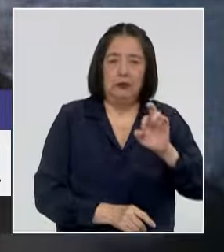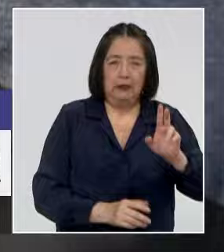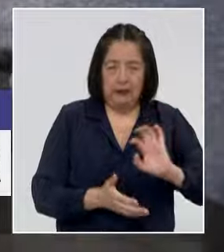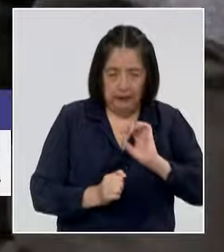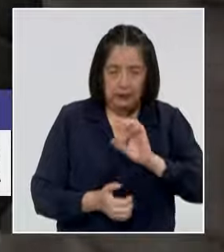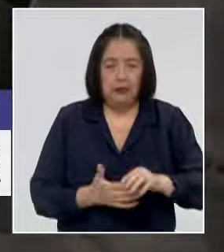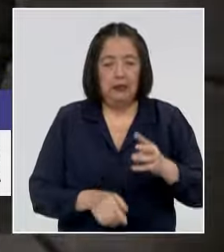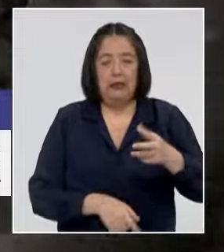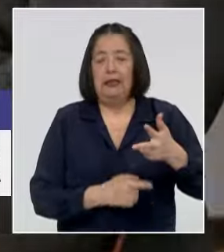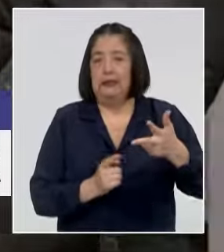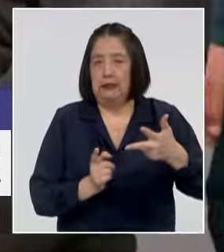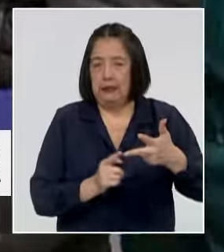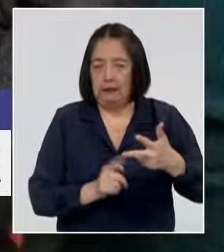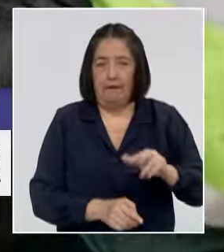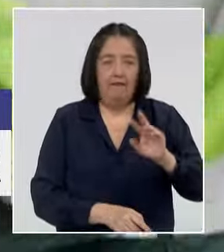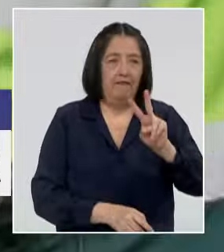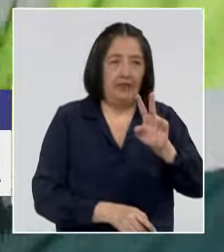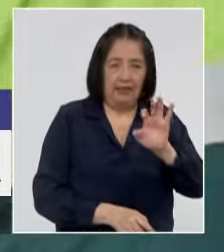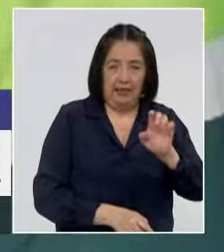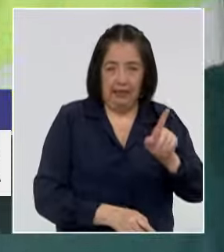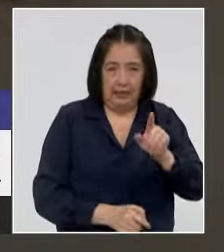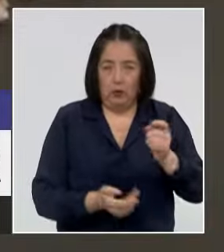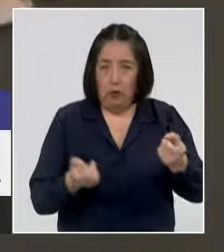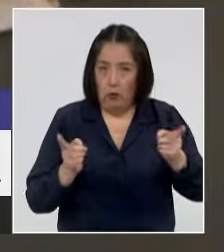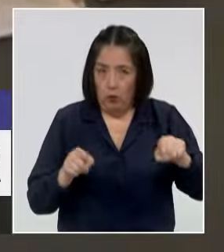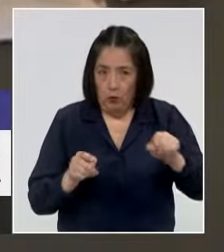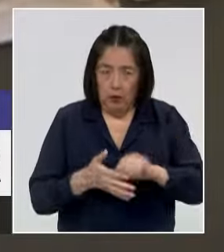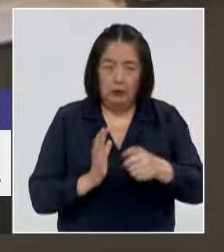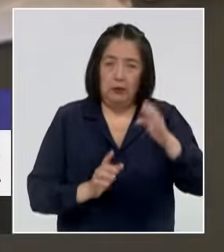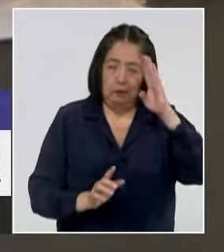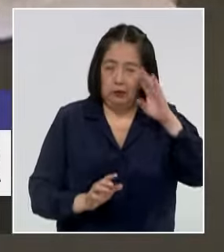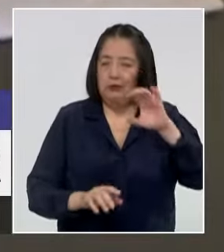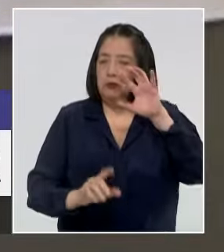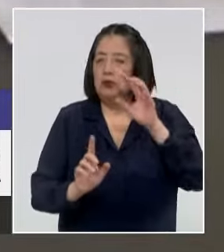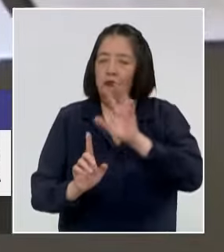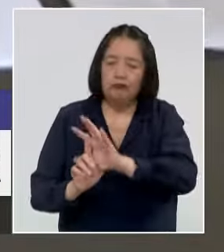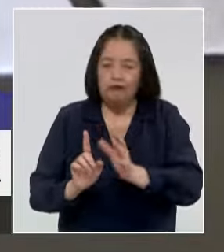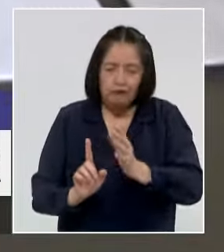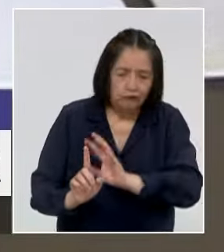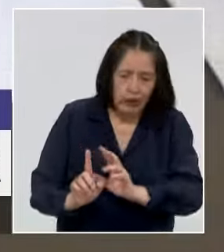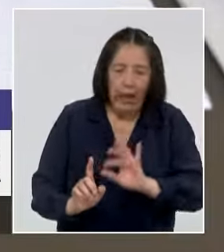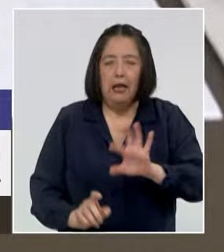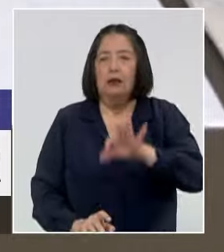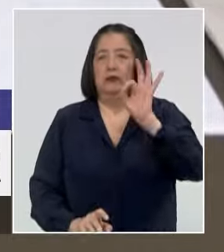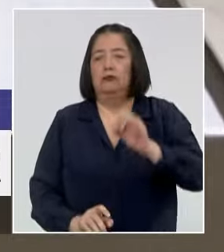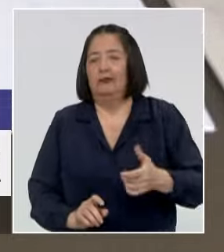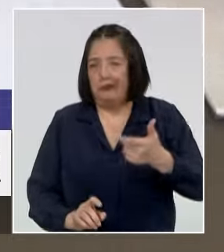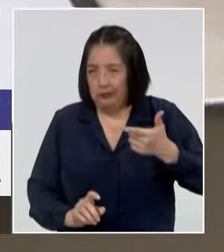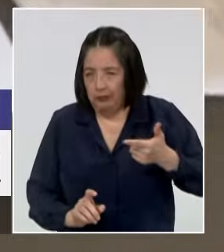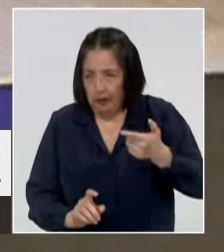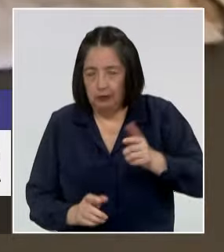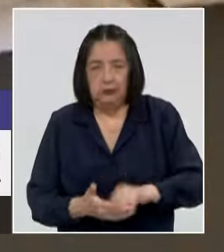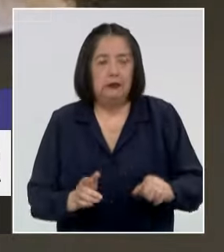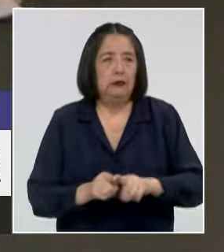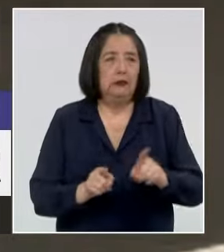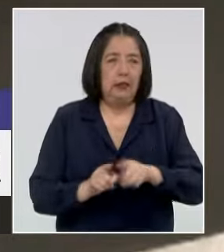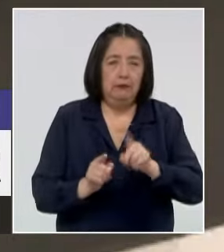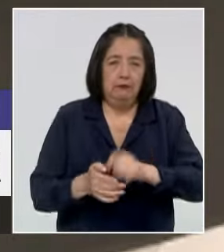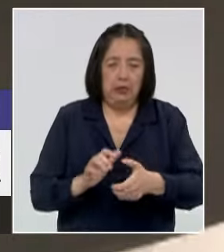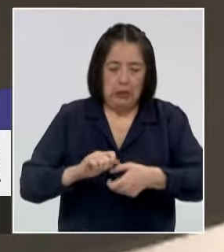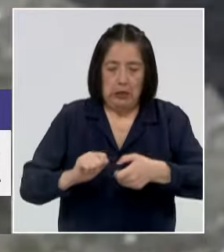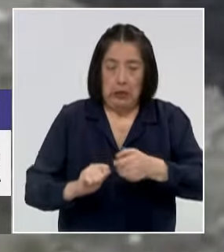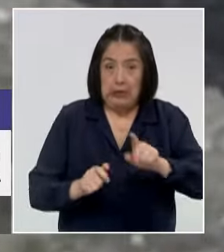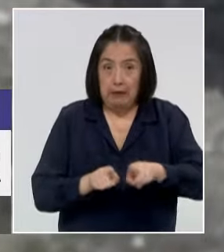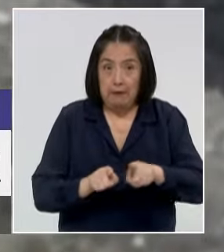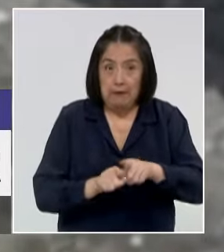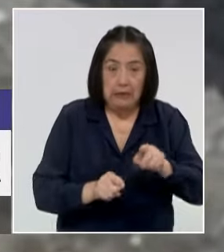Abel Espiquillo, a quienes al momento del registro se les halló armas de fuego, municiones e incluso el dron que habrían usado